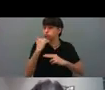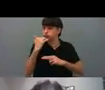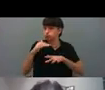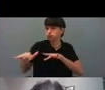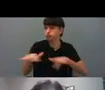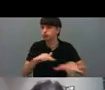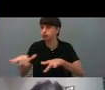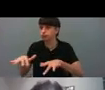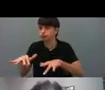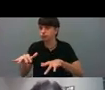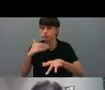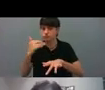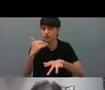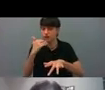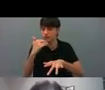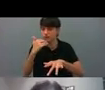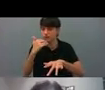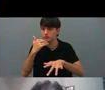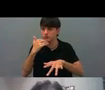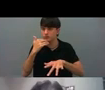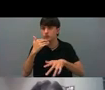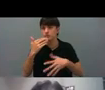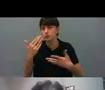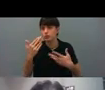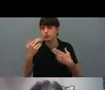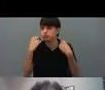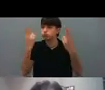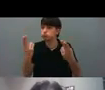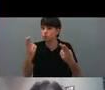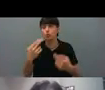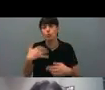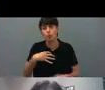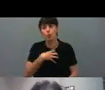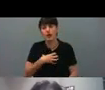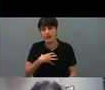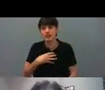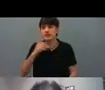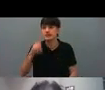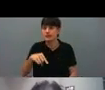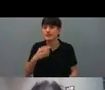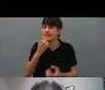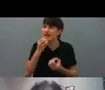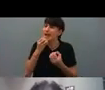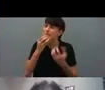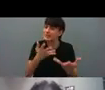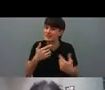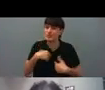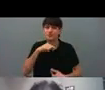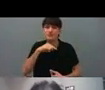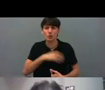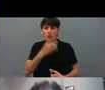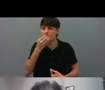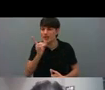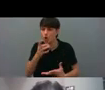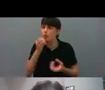esos mecanismos. Me cuesta más todavía expresar que no me encuentro bien y lo que más me cuesta de todo